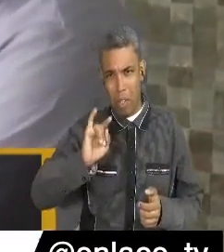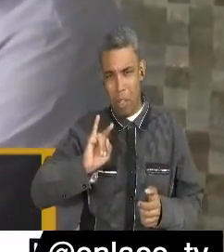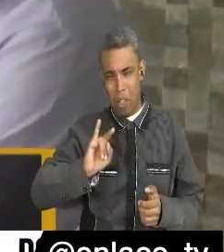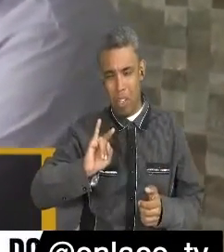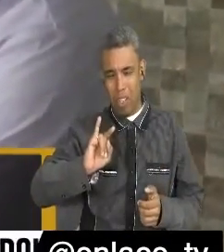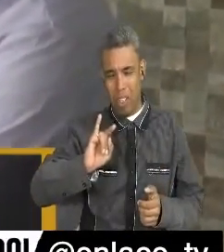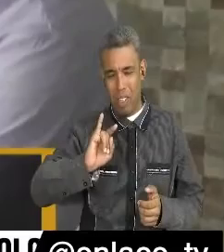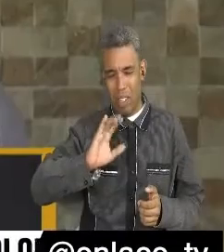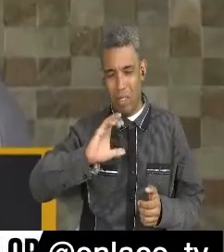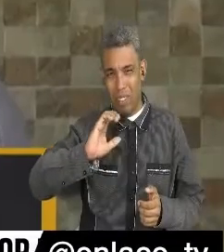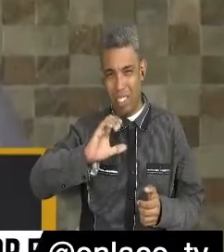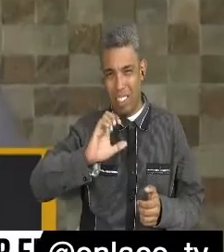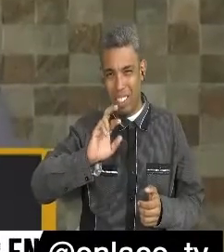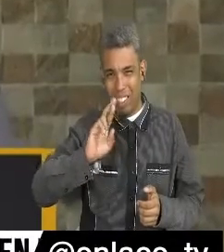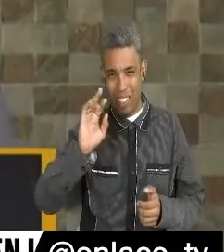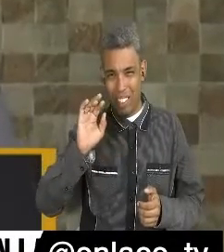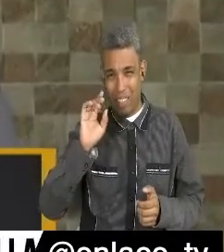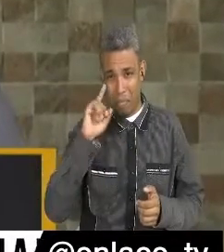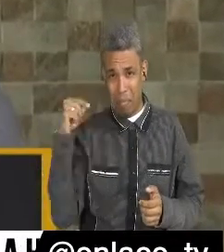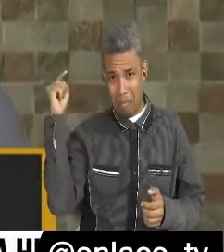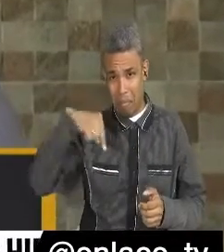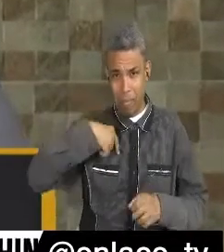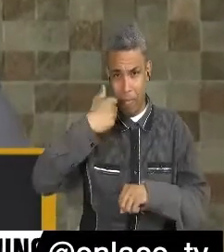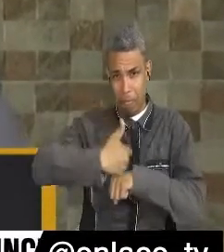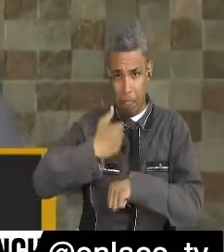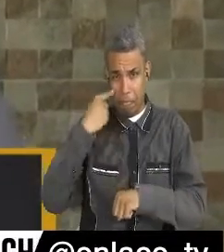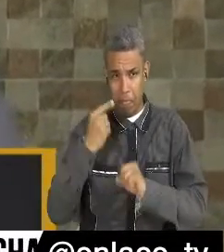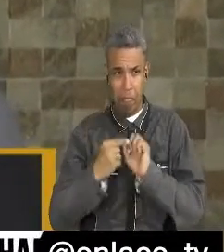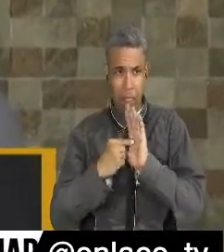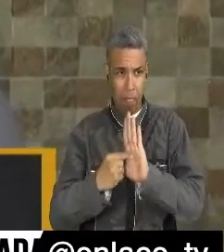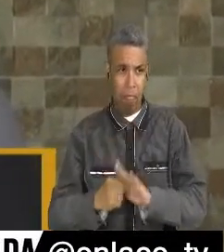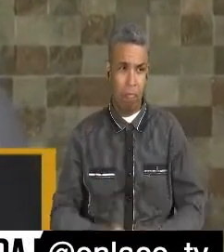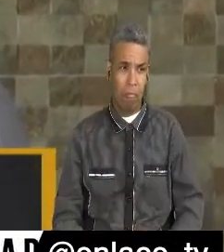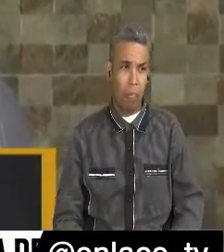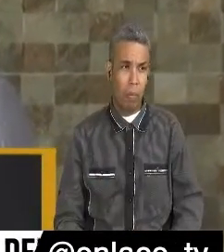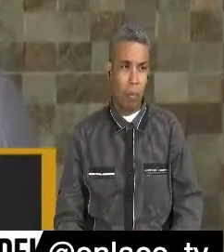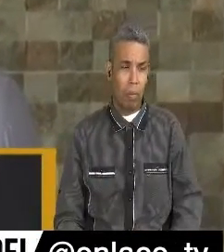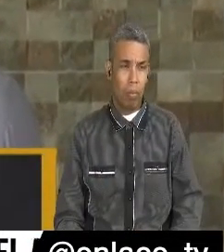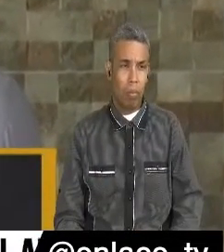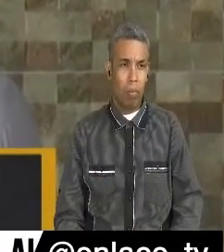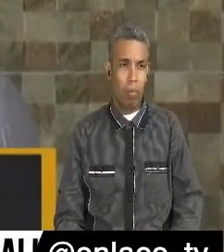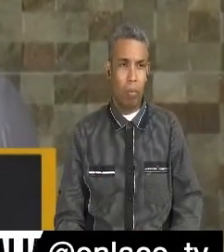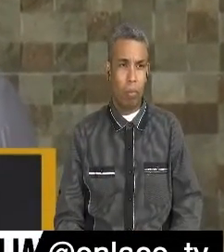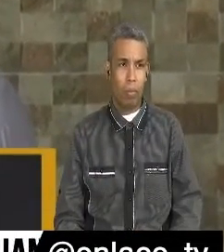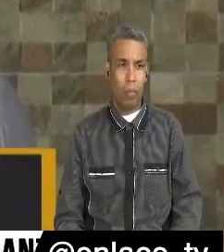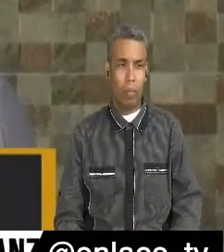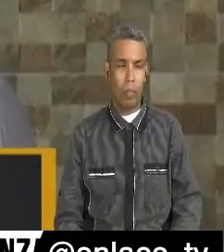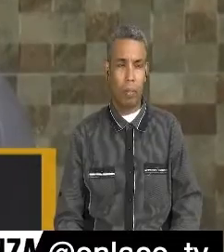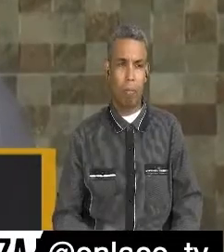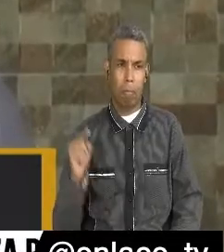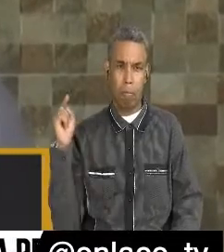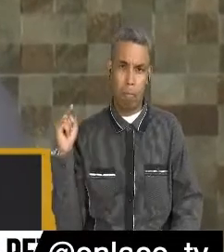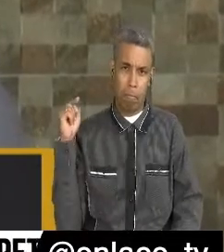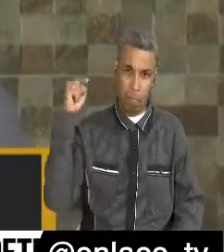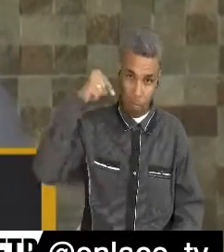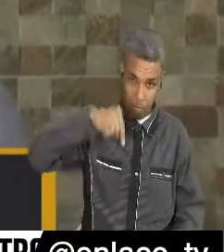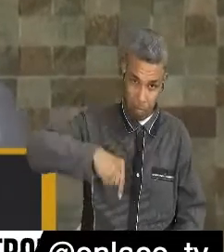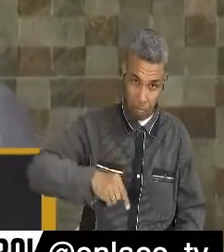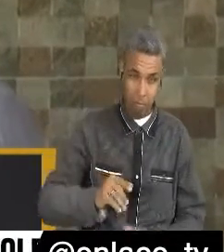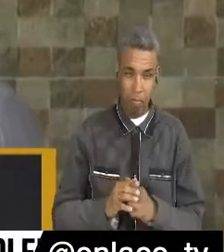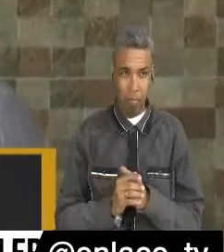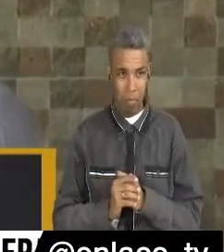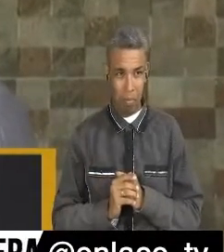de Comercio de esta ciudad. Bueno, venir a visitar lo que estamos haciendo aquí en el proceso de reintegración, entablar un diálogo con